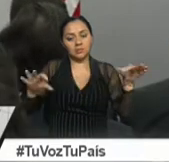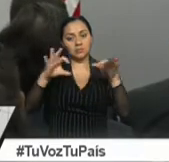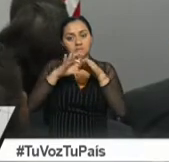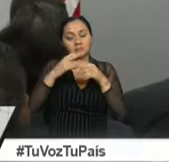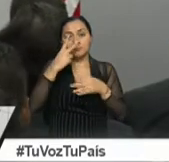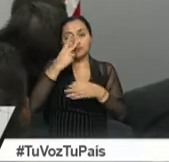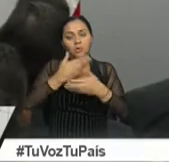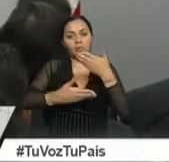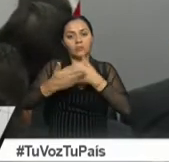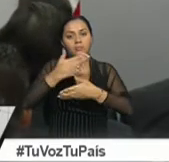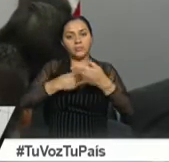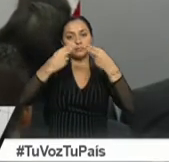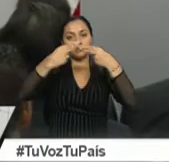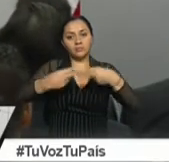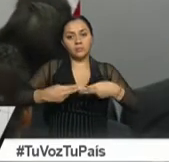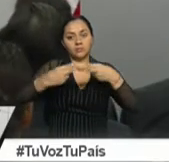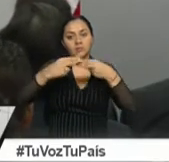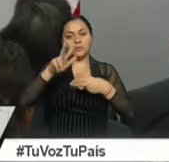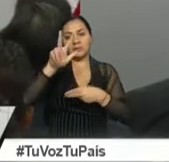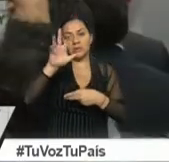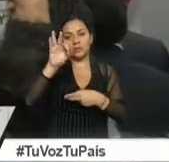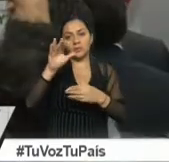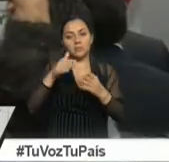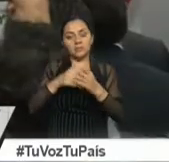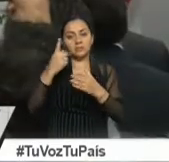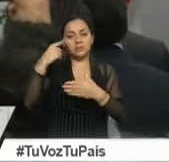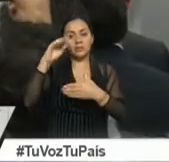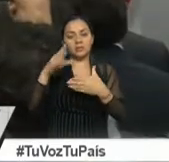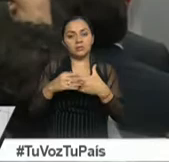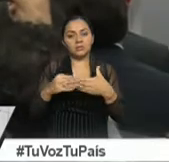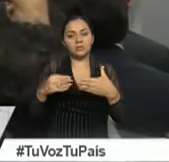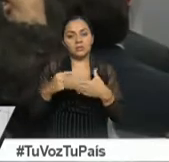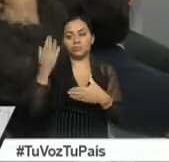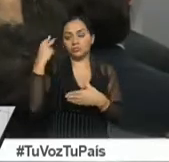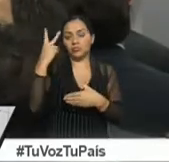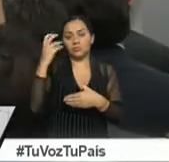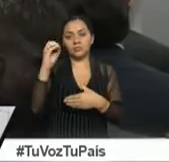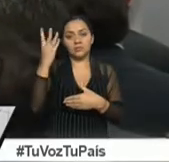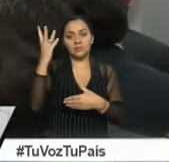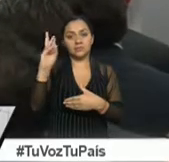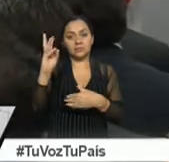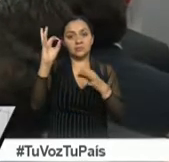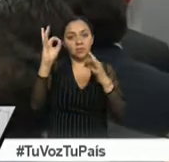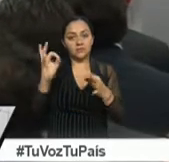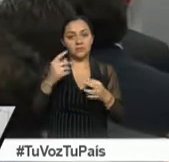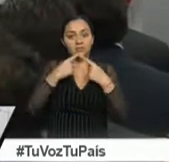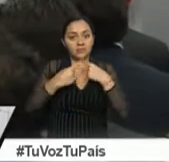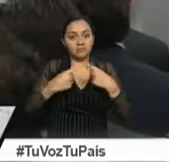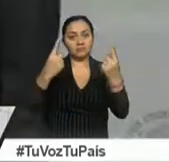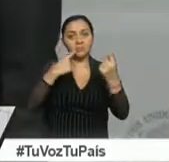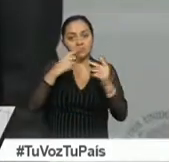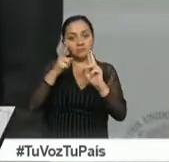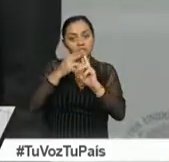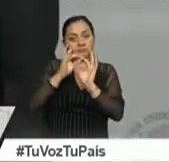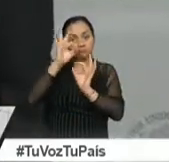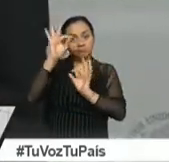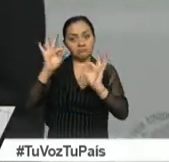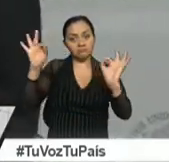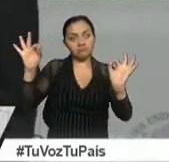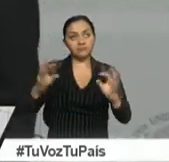comercio transfronterizo de $39 mil millones en 2016, según cifras oficiales.